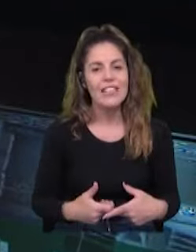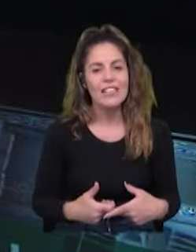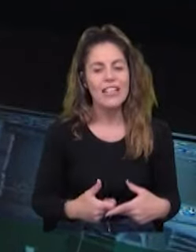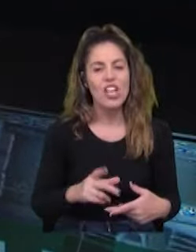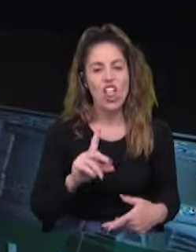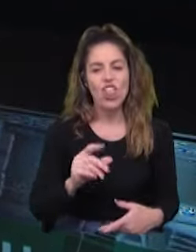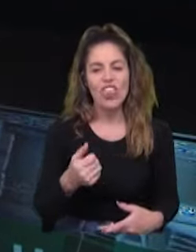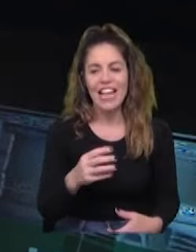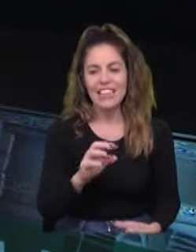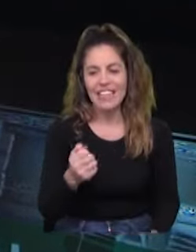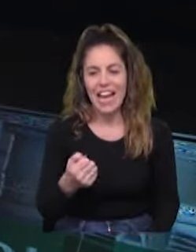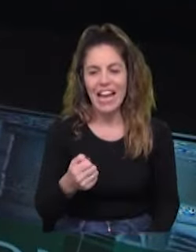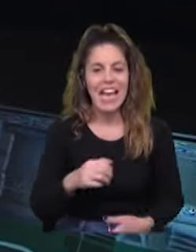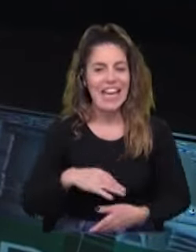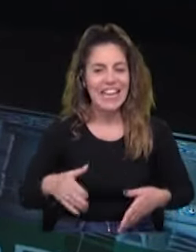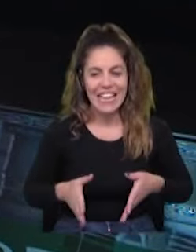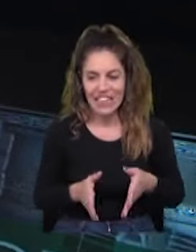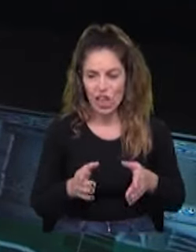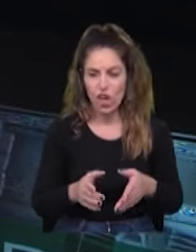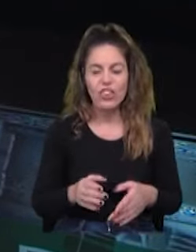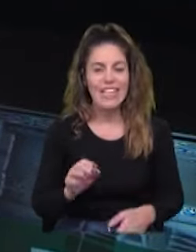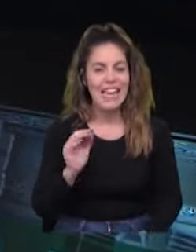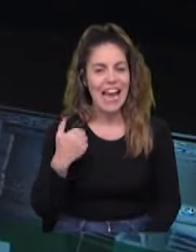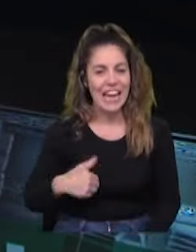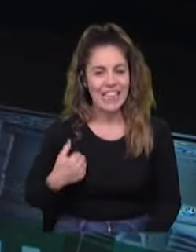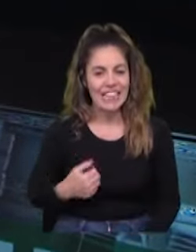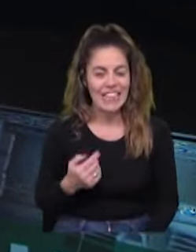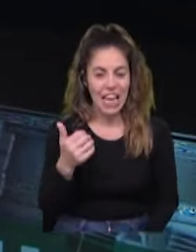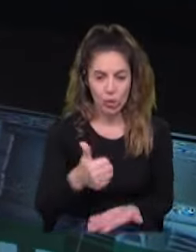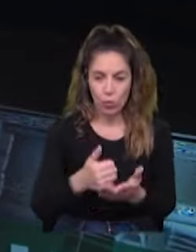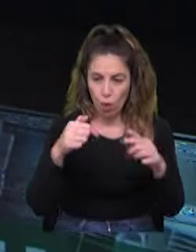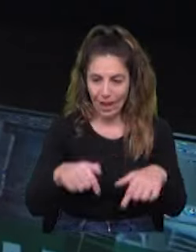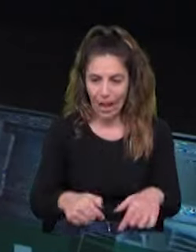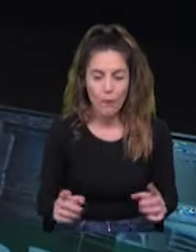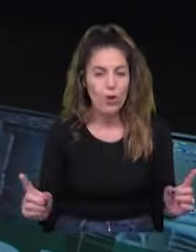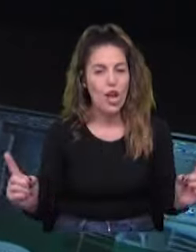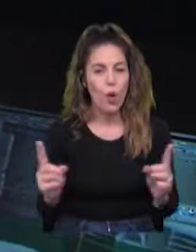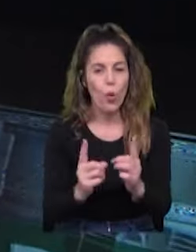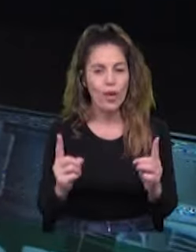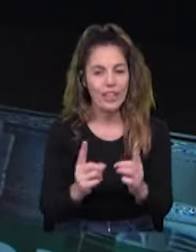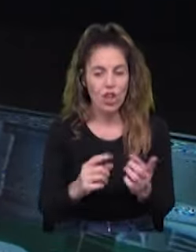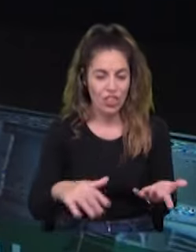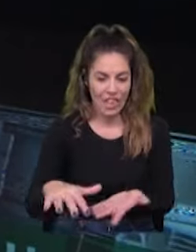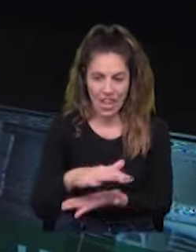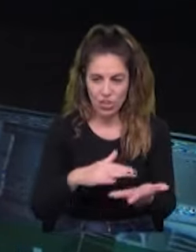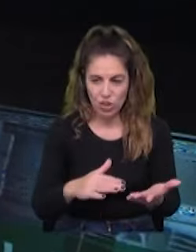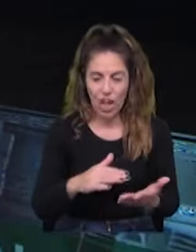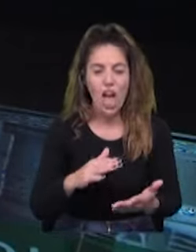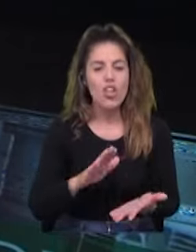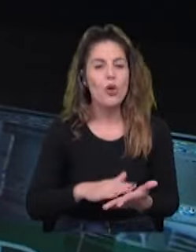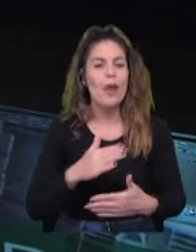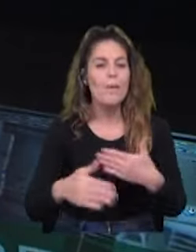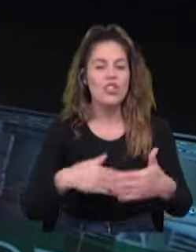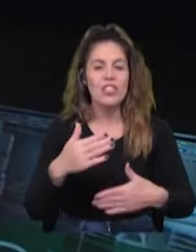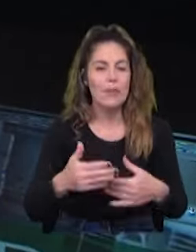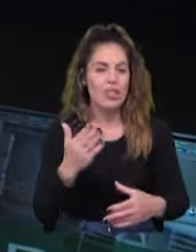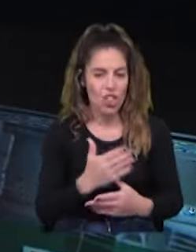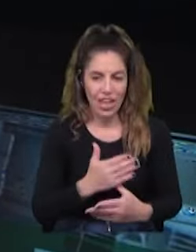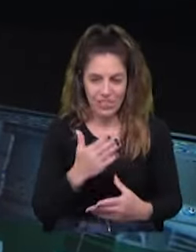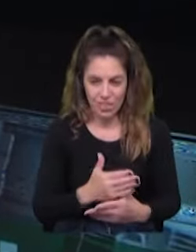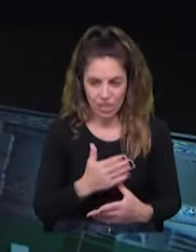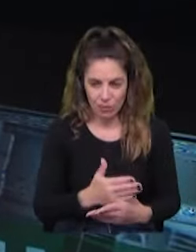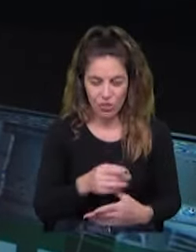género de la República Argentina estuvo en Uruguay con motivo del encuentro regional sobre procesamiento de archivos del pasado reciente